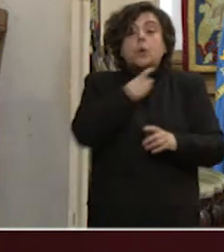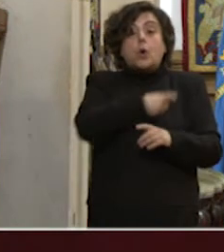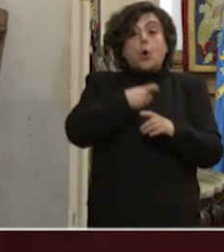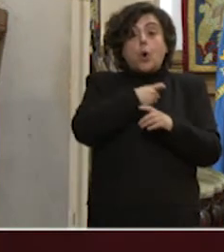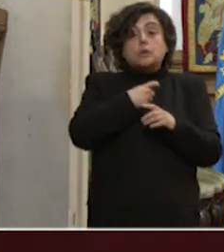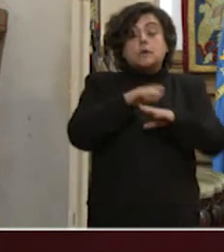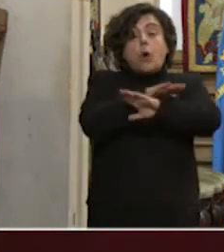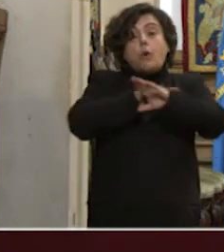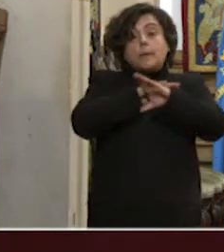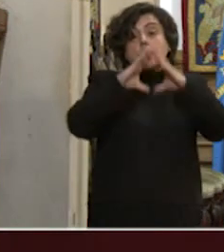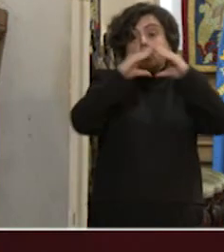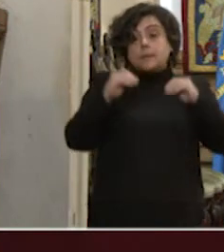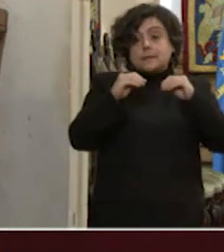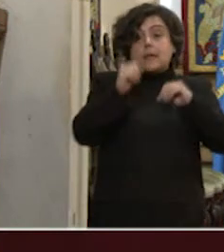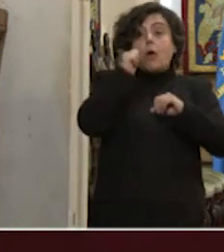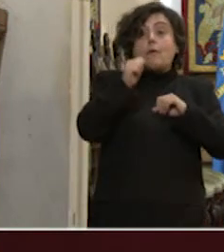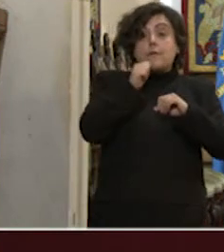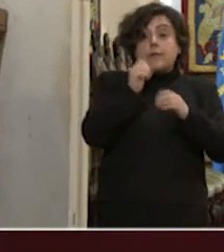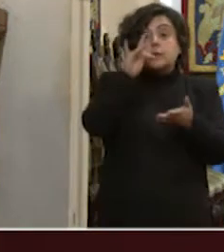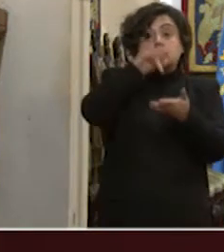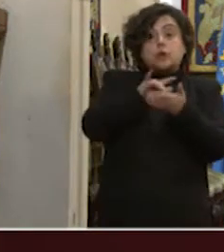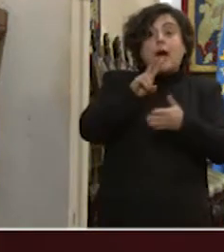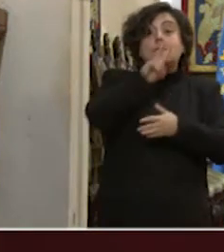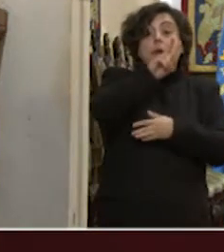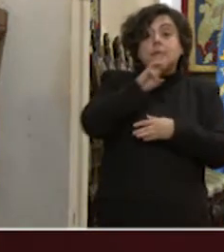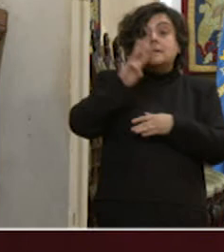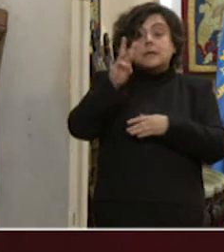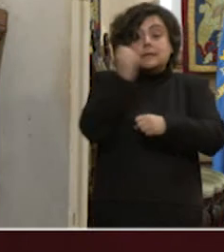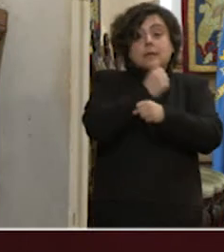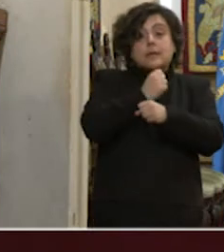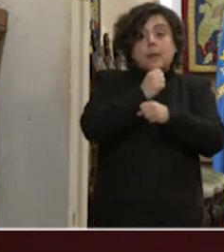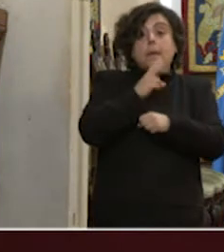la Universidad de Oviedo, celebrado el 23 de diciembre de 2020,